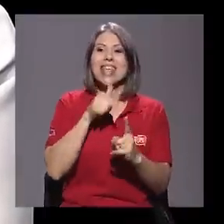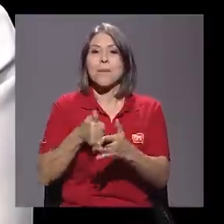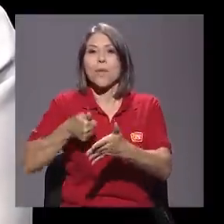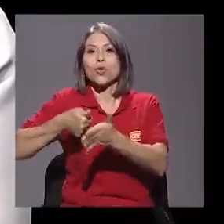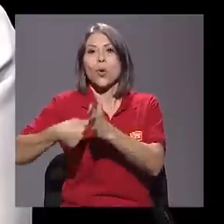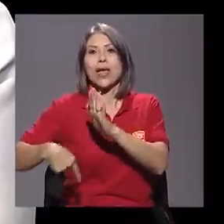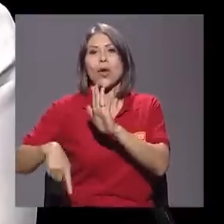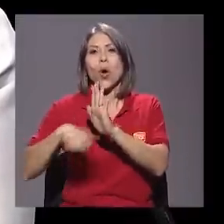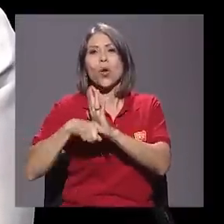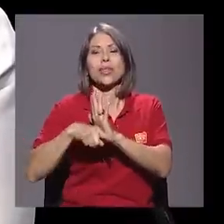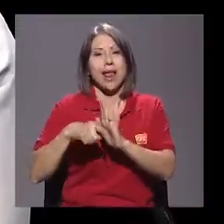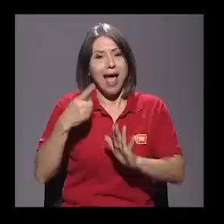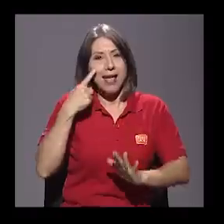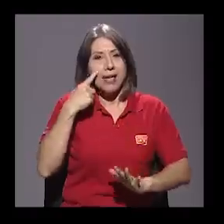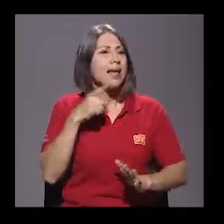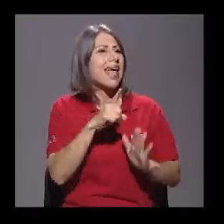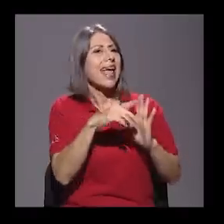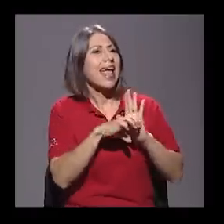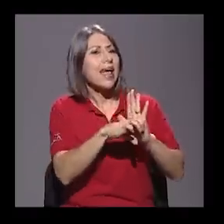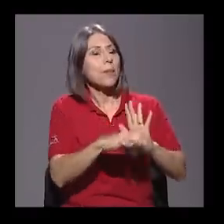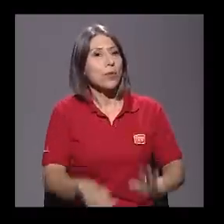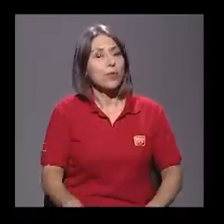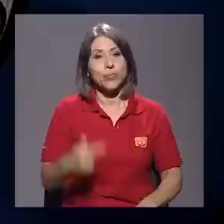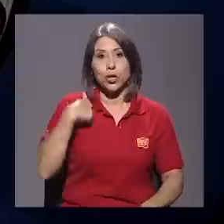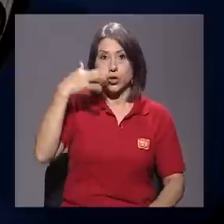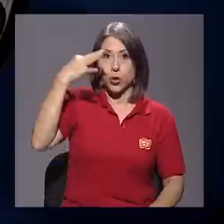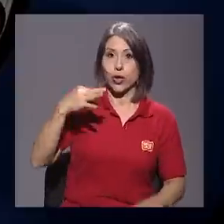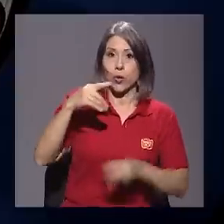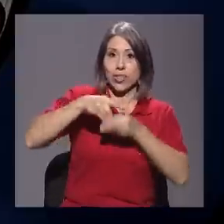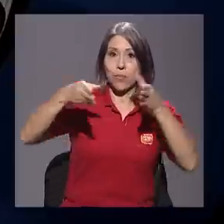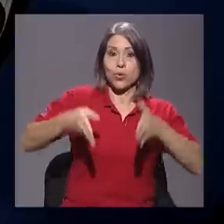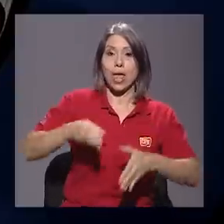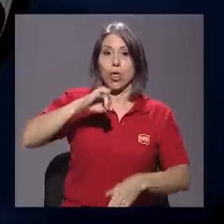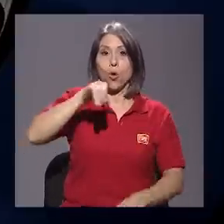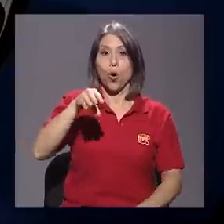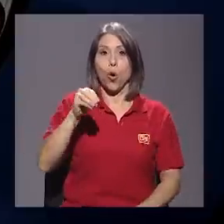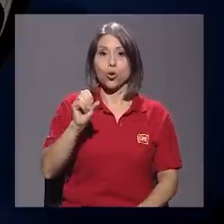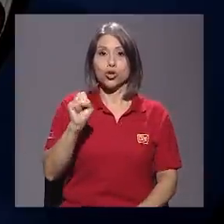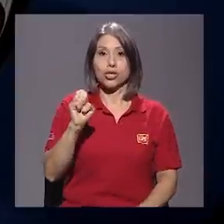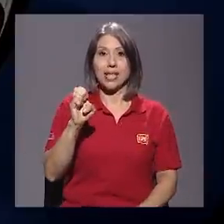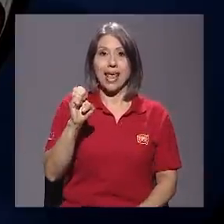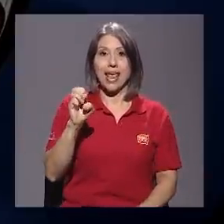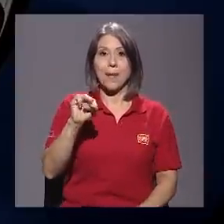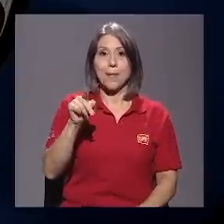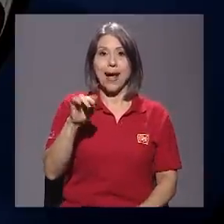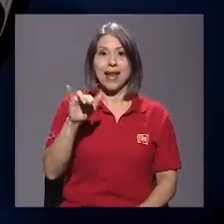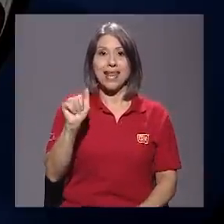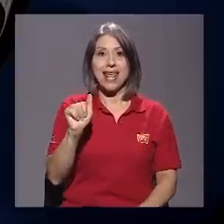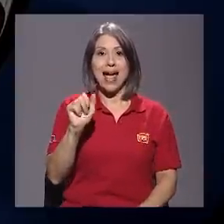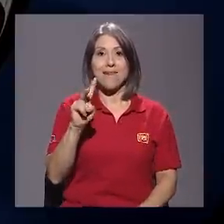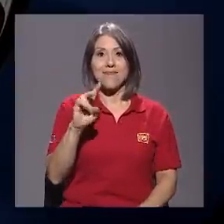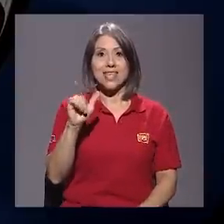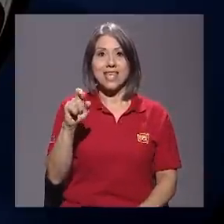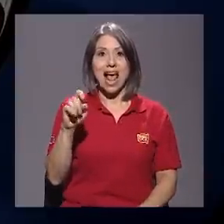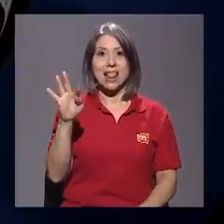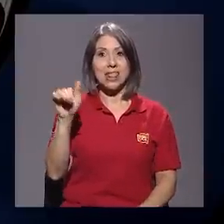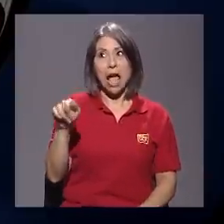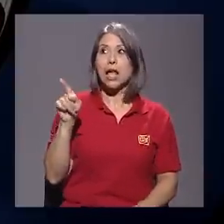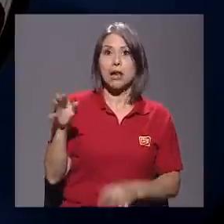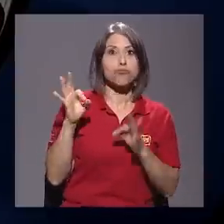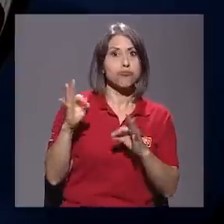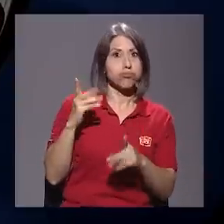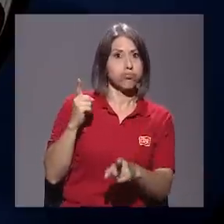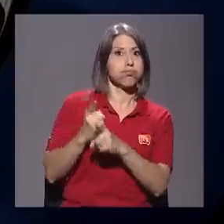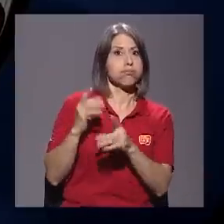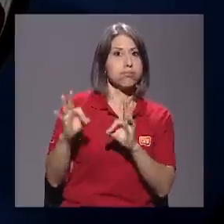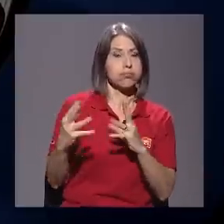son los sectores que... Denos un buen ejemplo, Sofía. Bueno, yo creo que el diputado José María Villalta fue un diputado que se permaneció coherente en la discusión